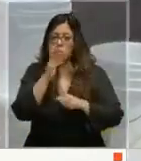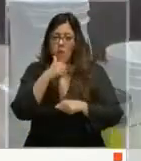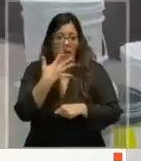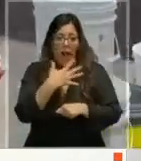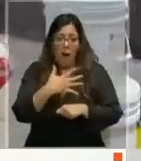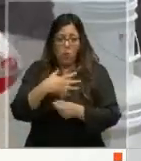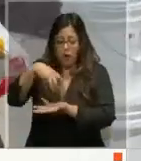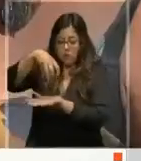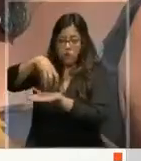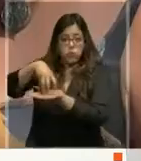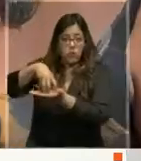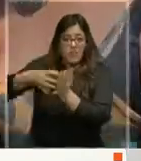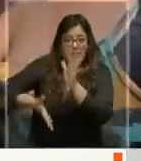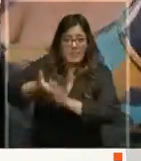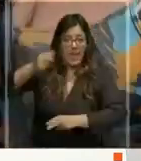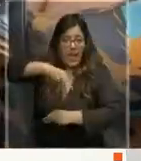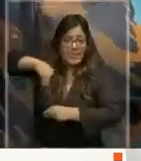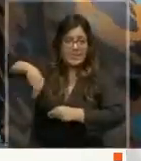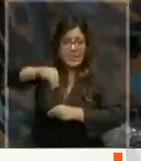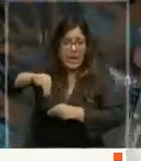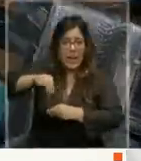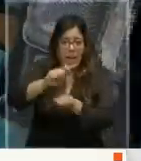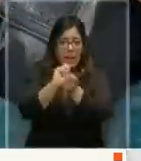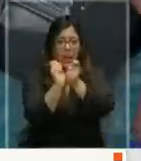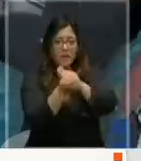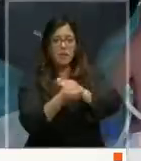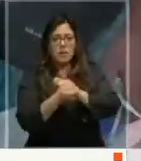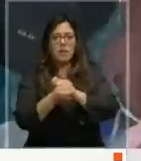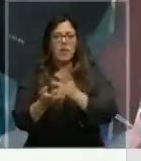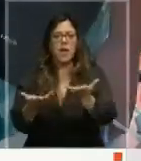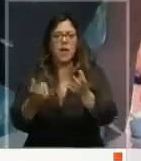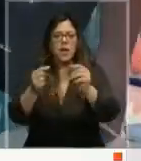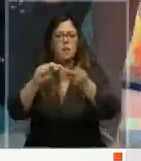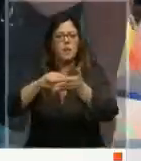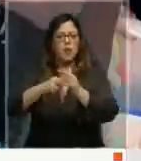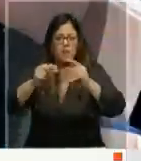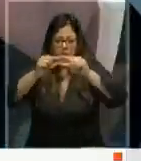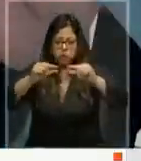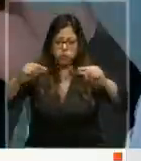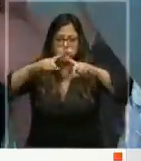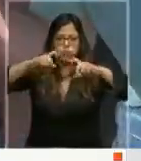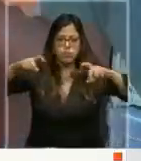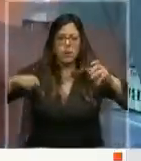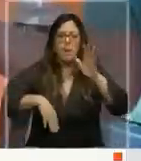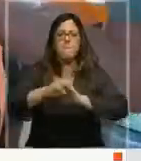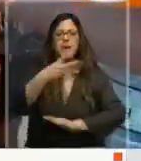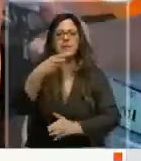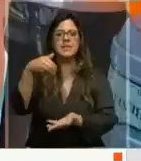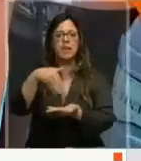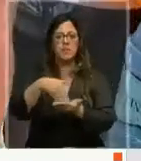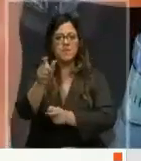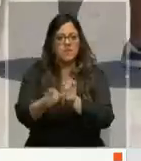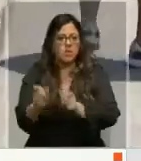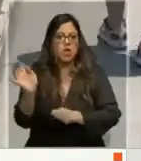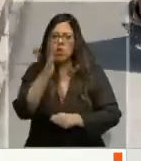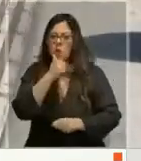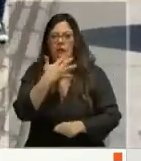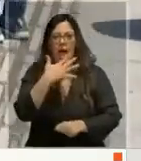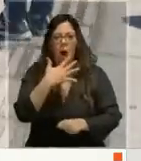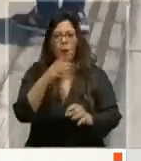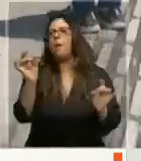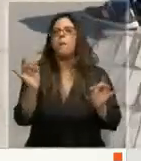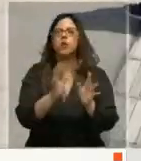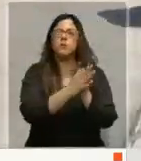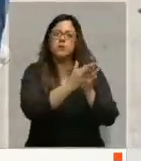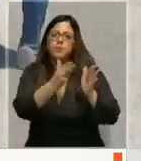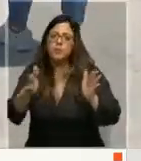planta desaladora. Hablamos de más de 300.000 personas que no contarán con suministro hasta el viernes. Incluso podría esto